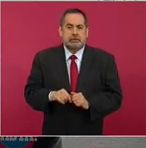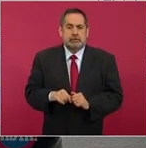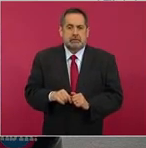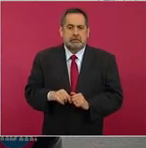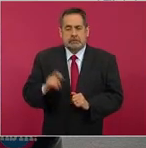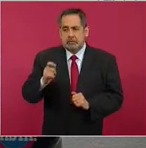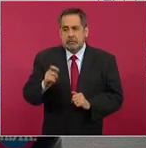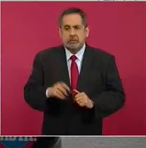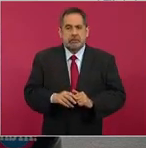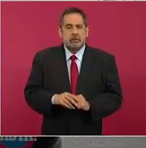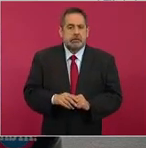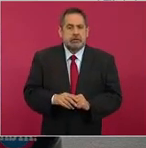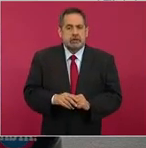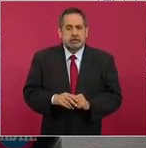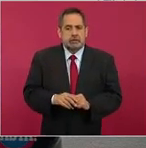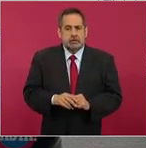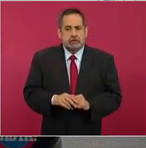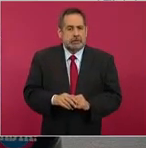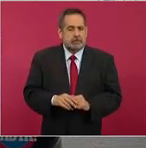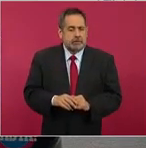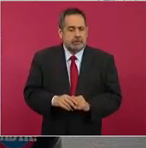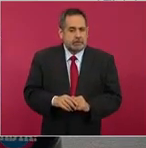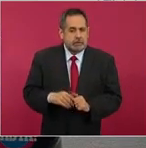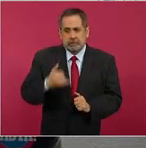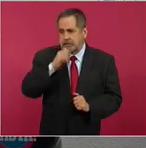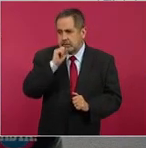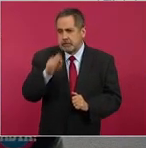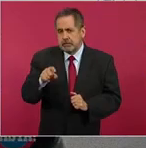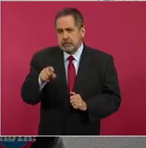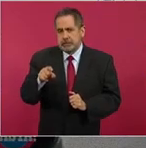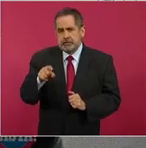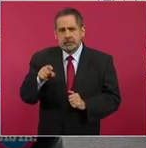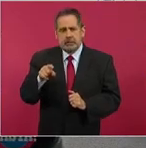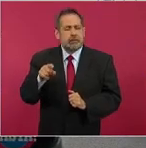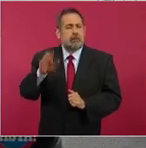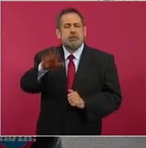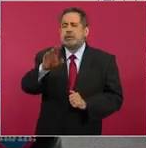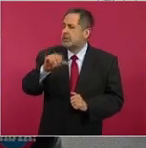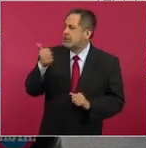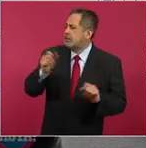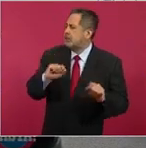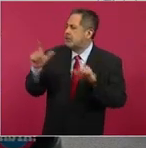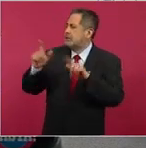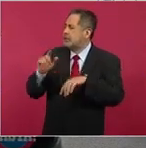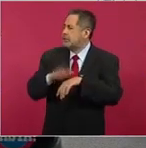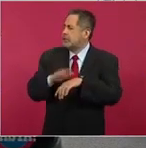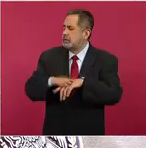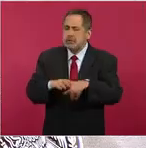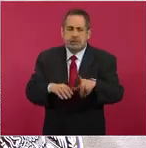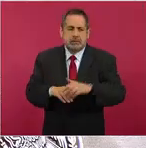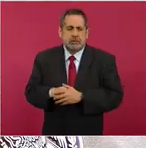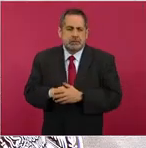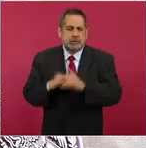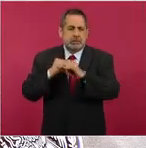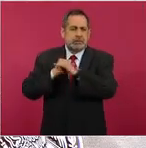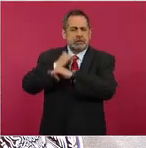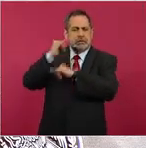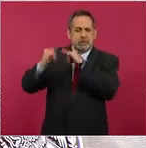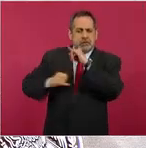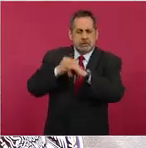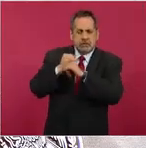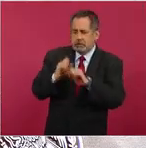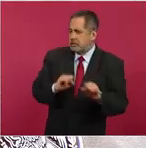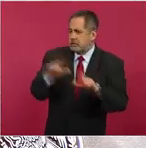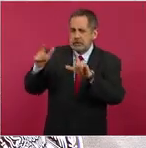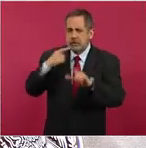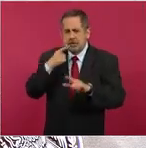Eso. Y a ver si no pones la internacional.